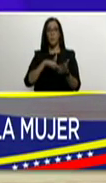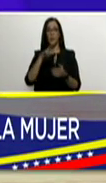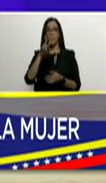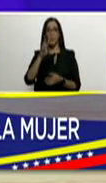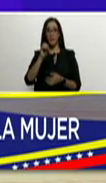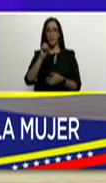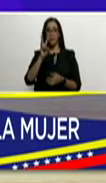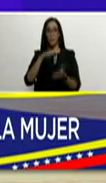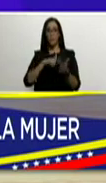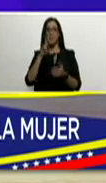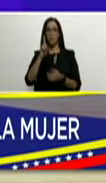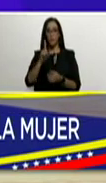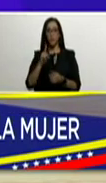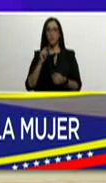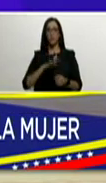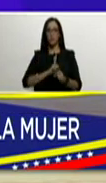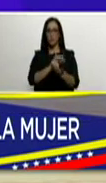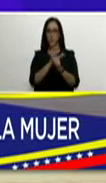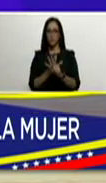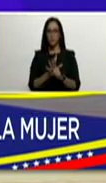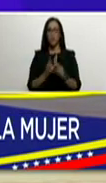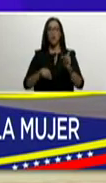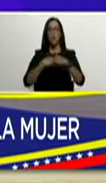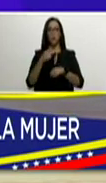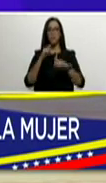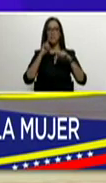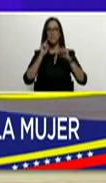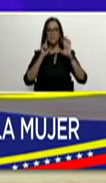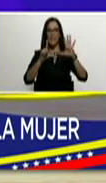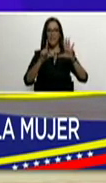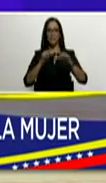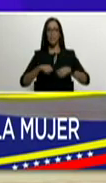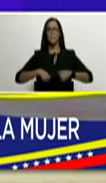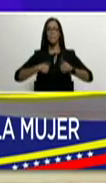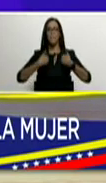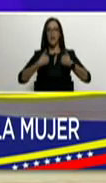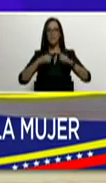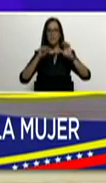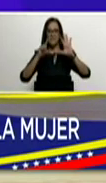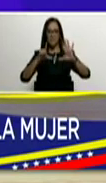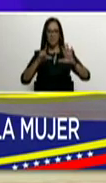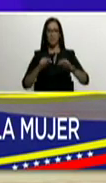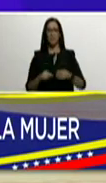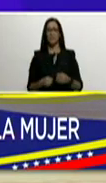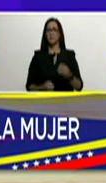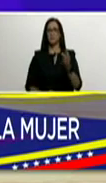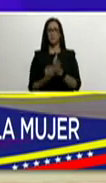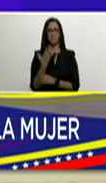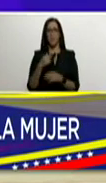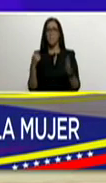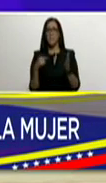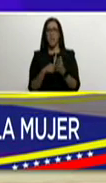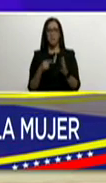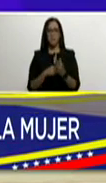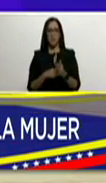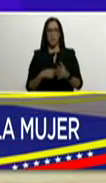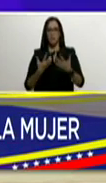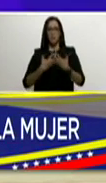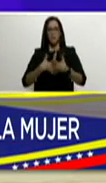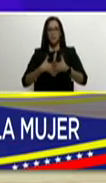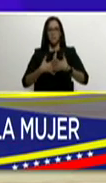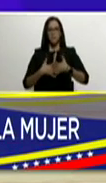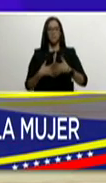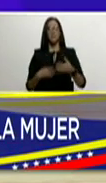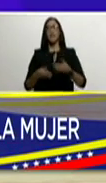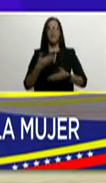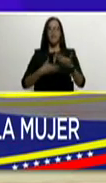luego el 7+7, mira, surgieron miles de miles de emprendimientos y